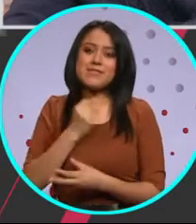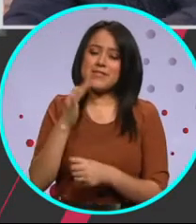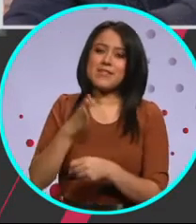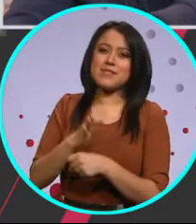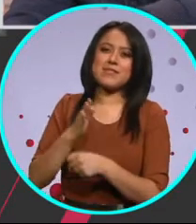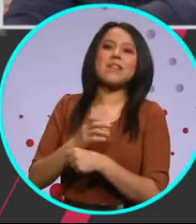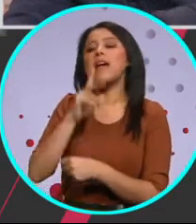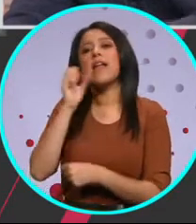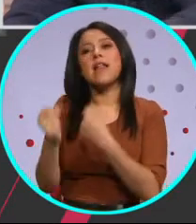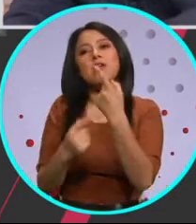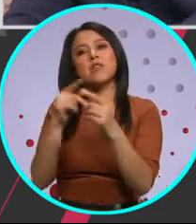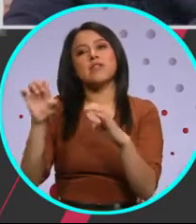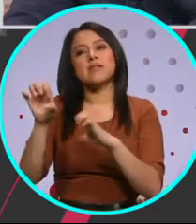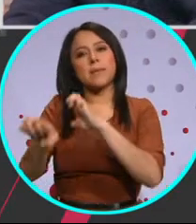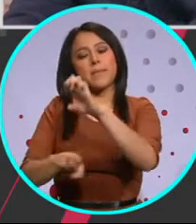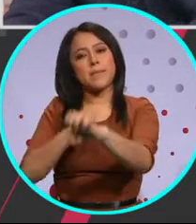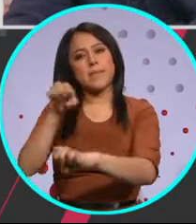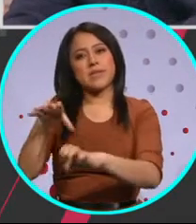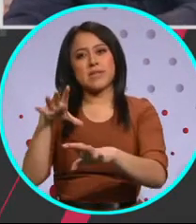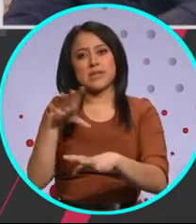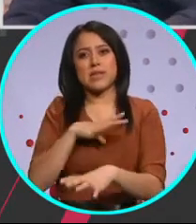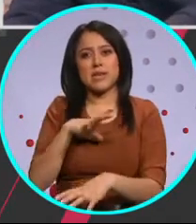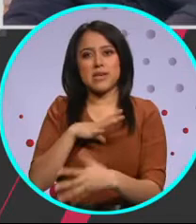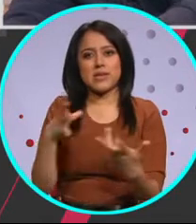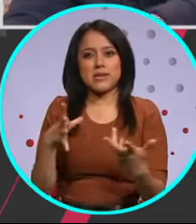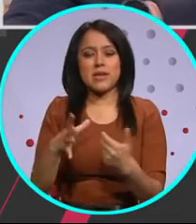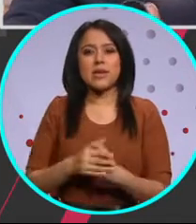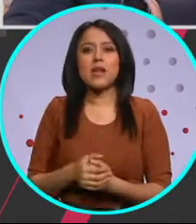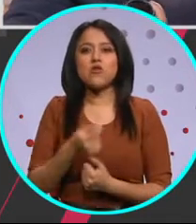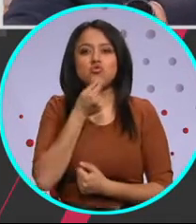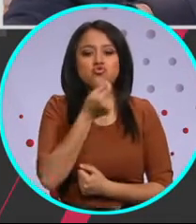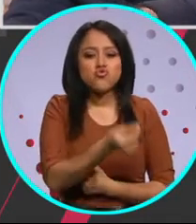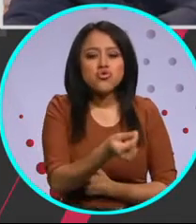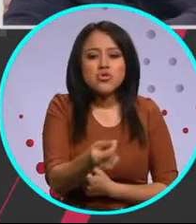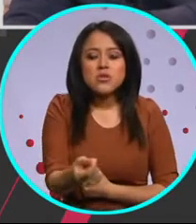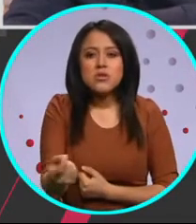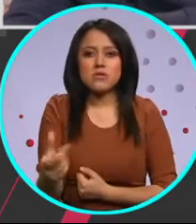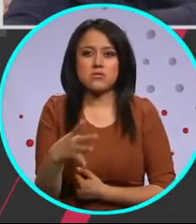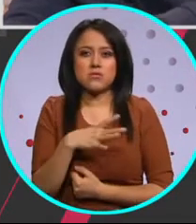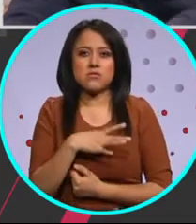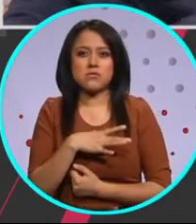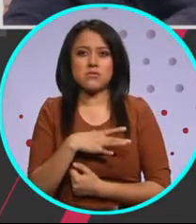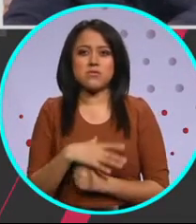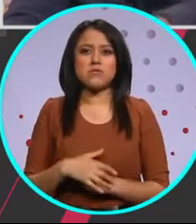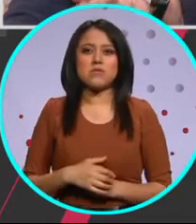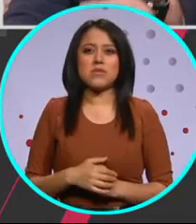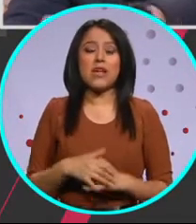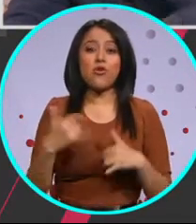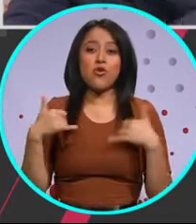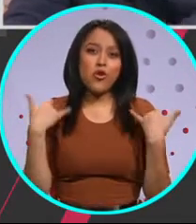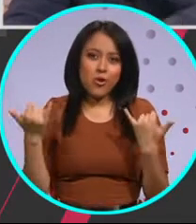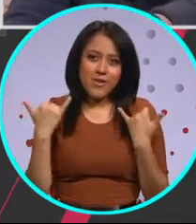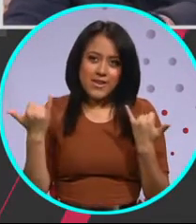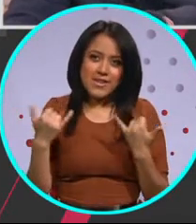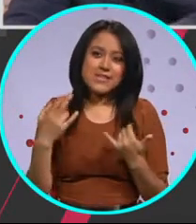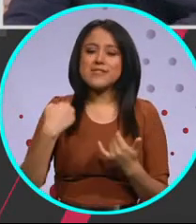en algunas empresas que se dedican a ser fomento a los niños estas aldeas de jóvenes de niños que hay nosotros tenemos un stand en donde